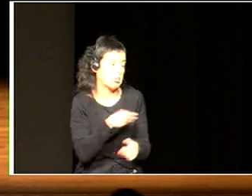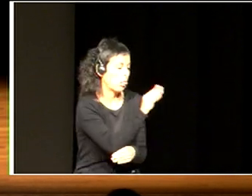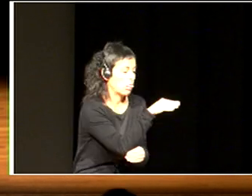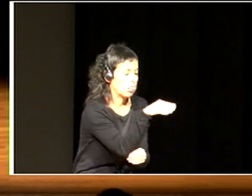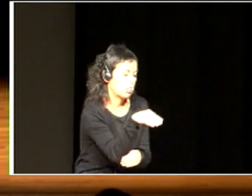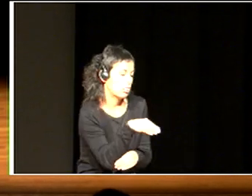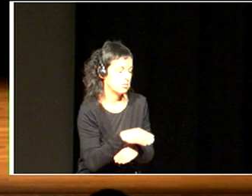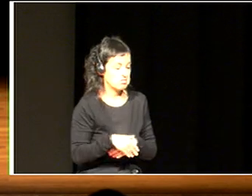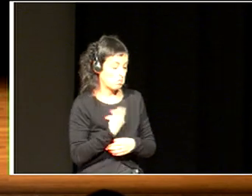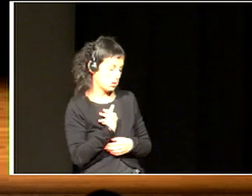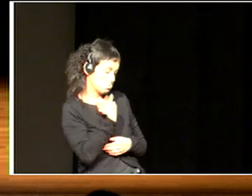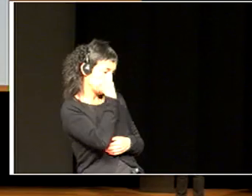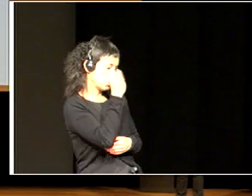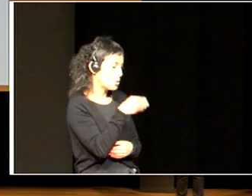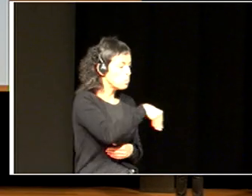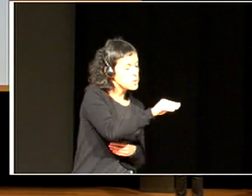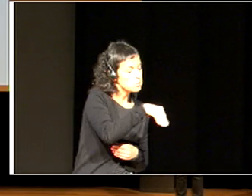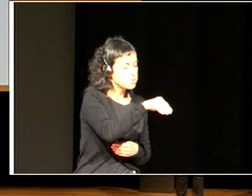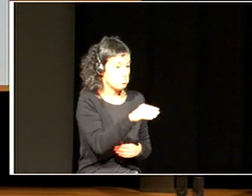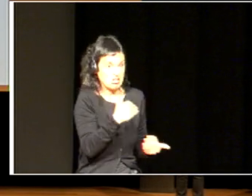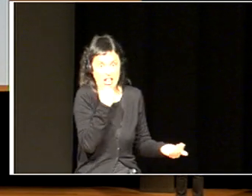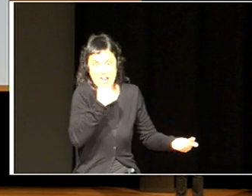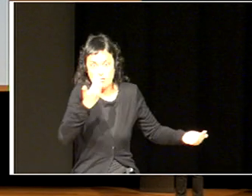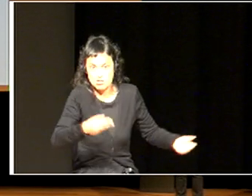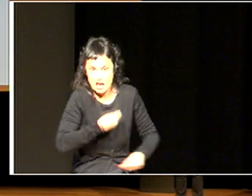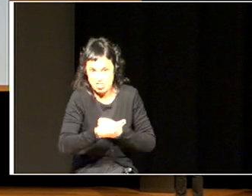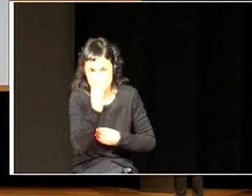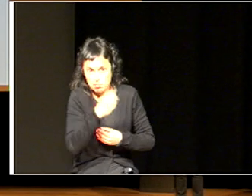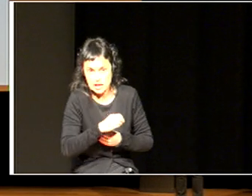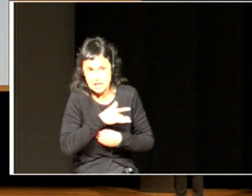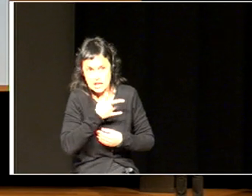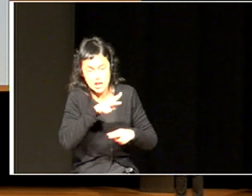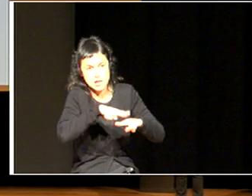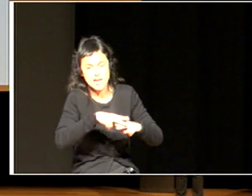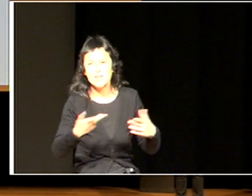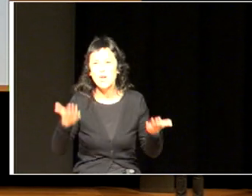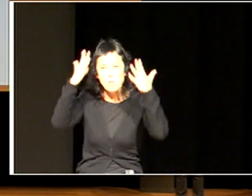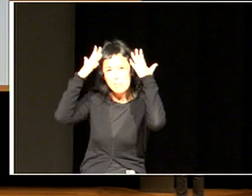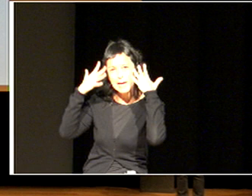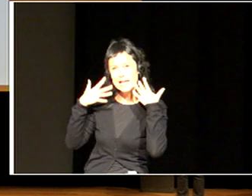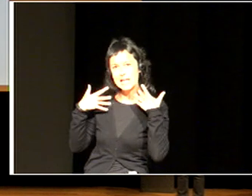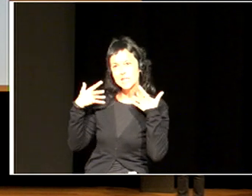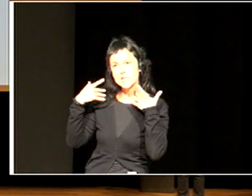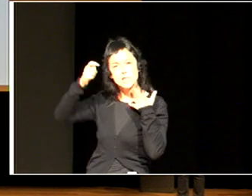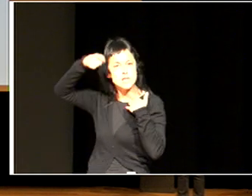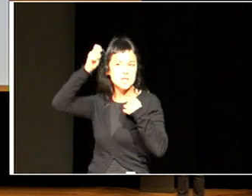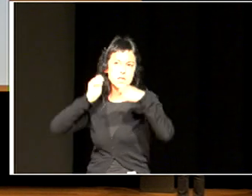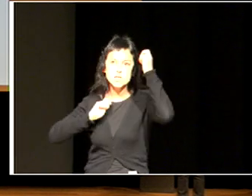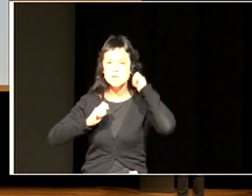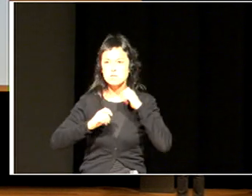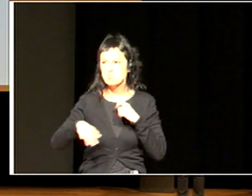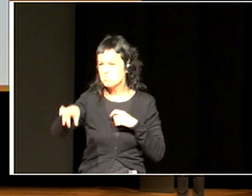y te voy a pintarla por lo menos no ahora peinada entonces ya habéis tenido